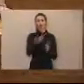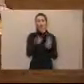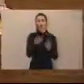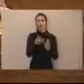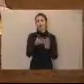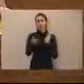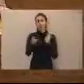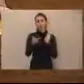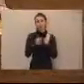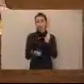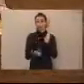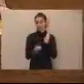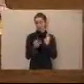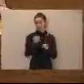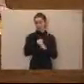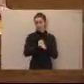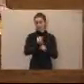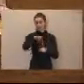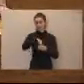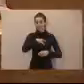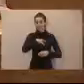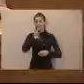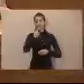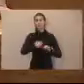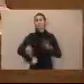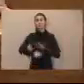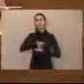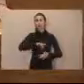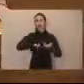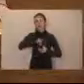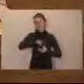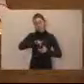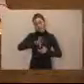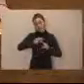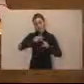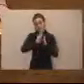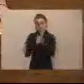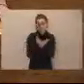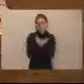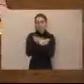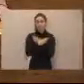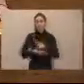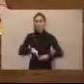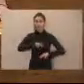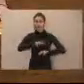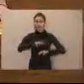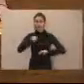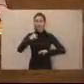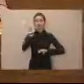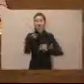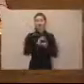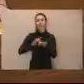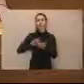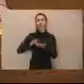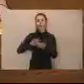los empleados públicos en nombre de una crisis estafa y la eliminación y la devolución también de los